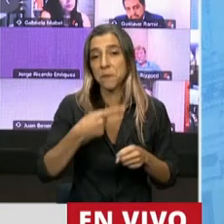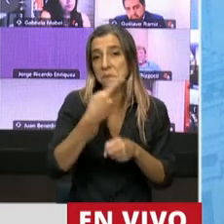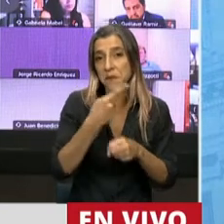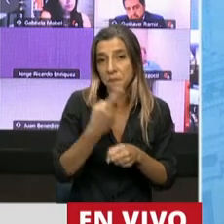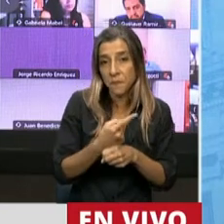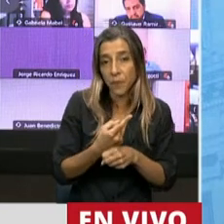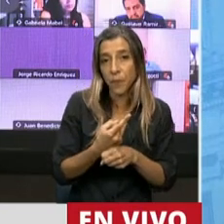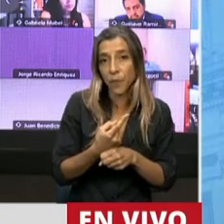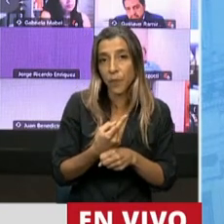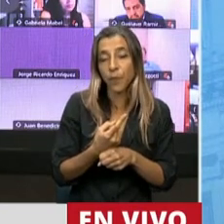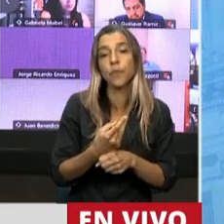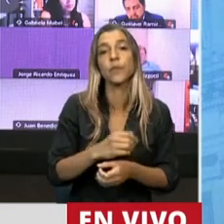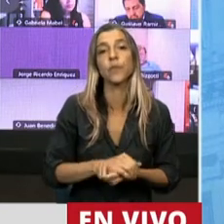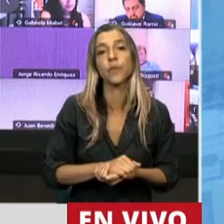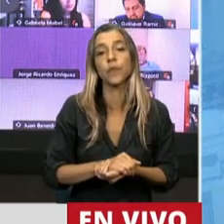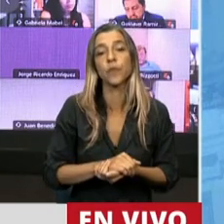lugar,